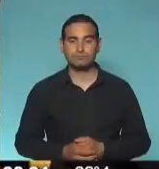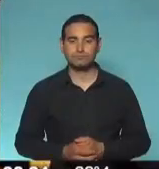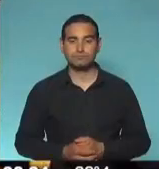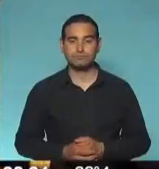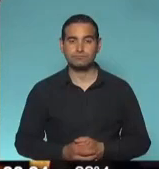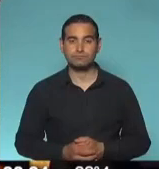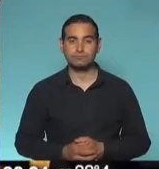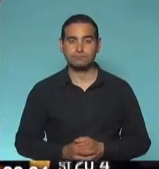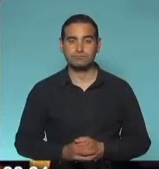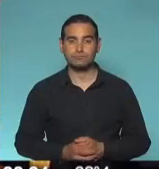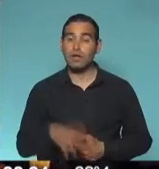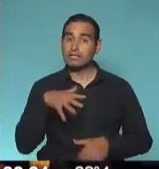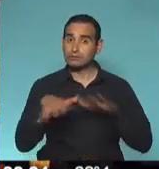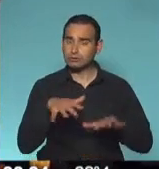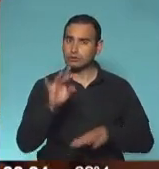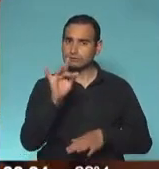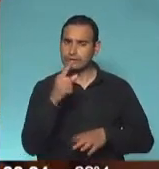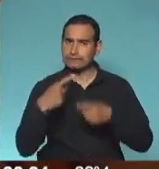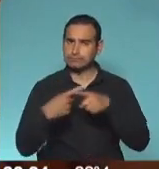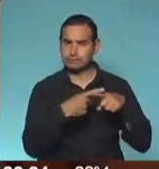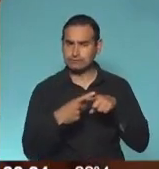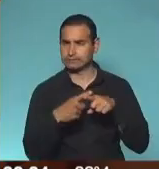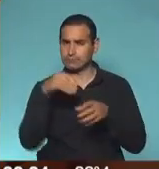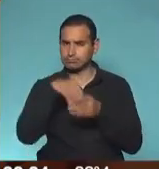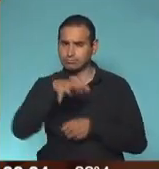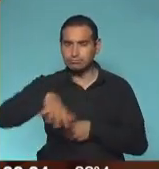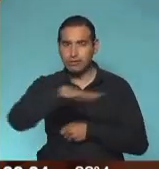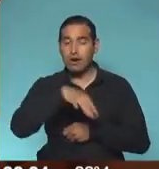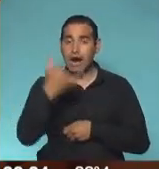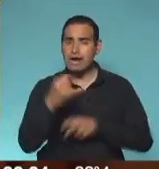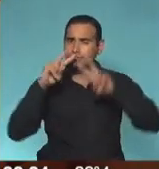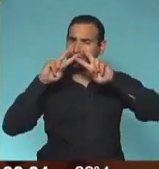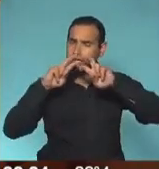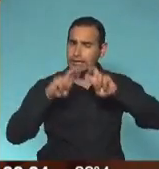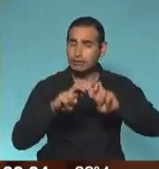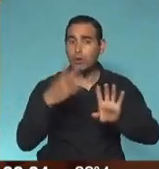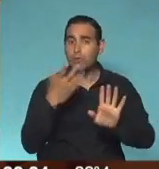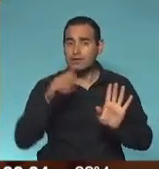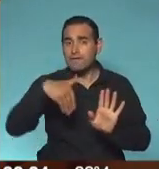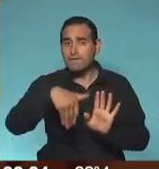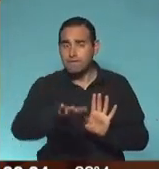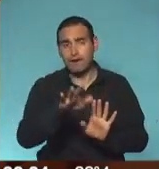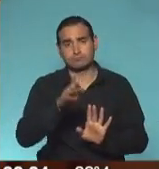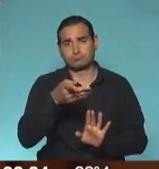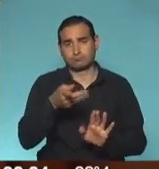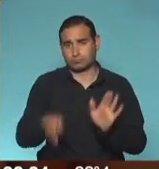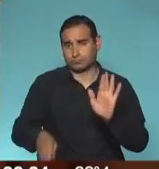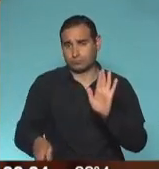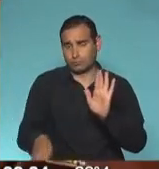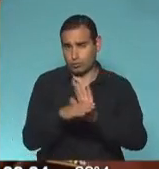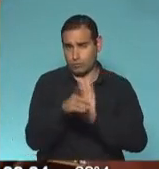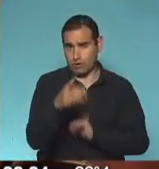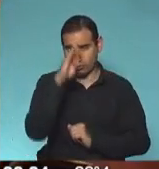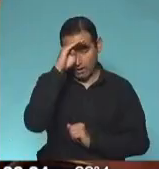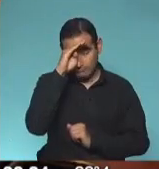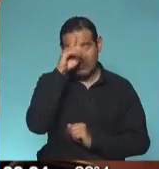En medio de una complicada situación de política doméstica, con una investigación que podría desembocar en un impeachment, el presidente de los Estados